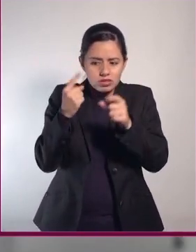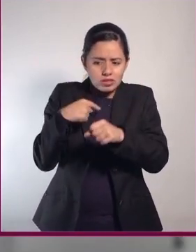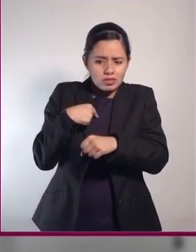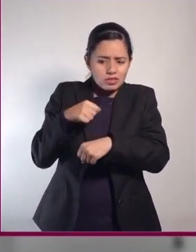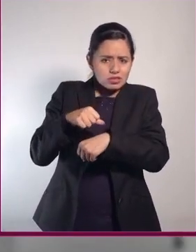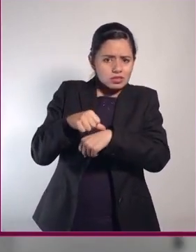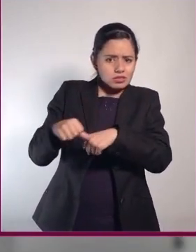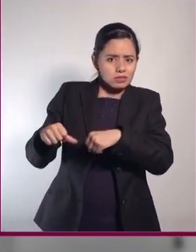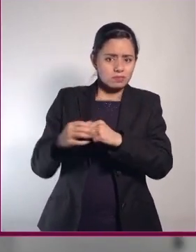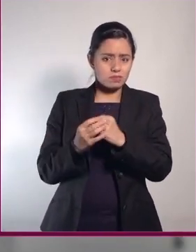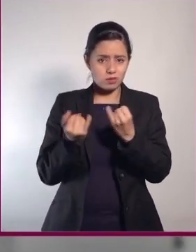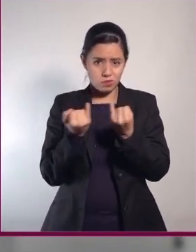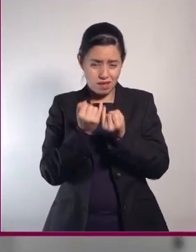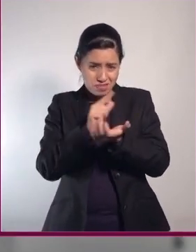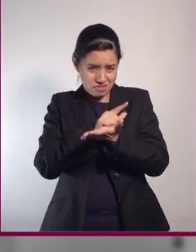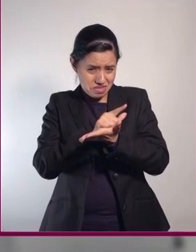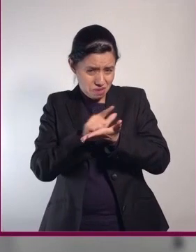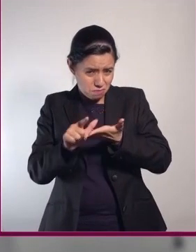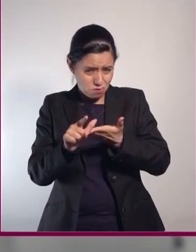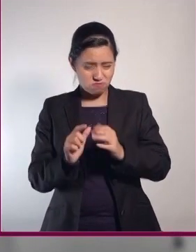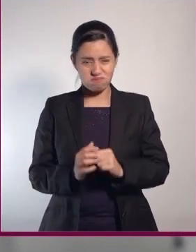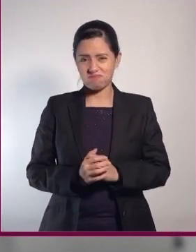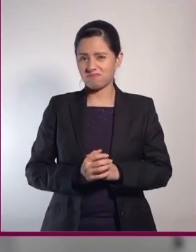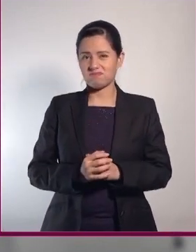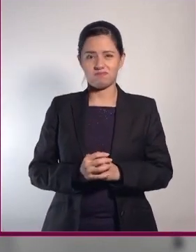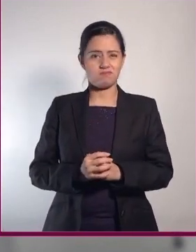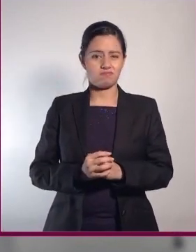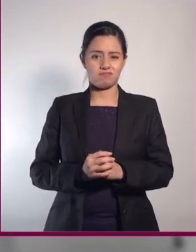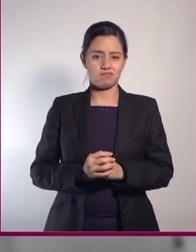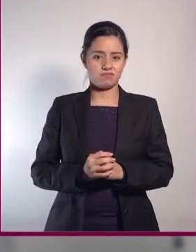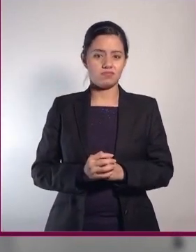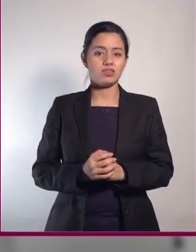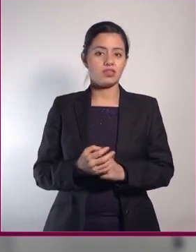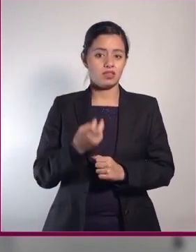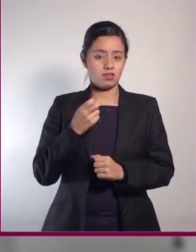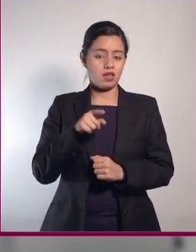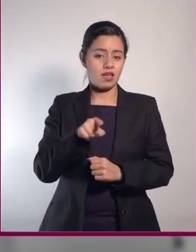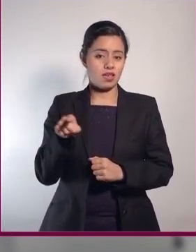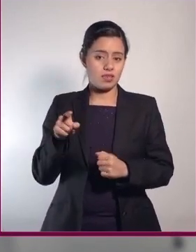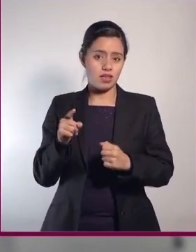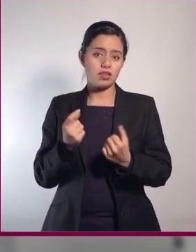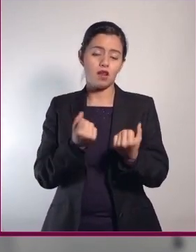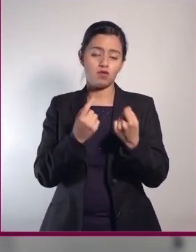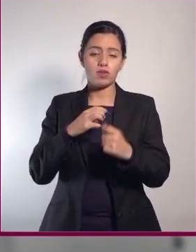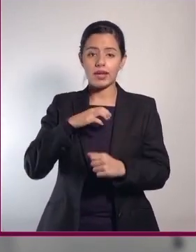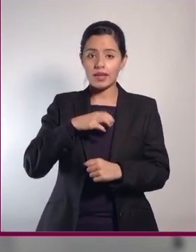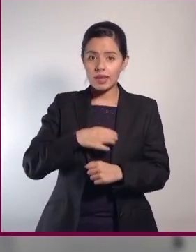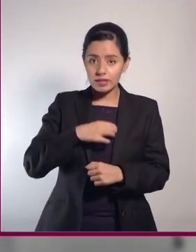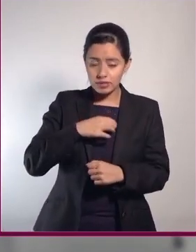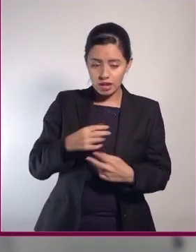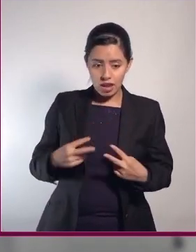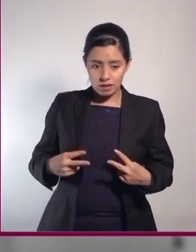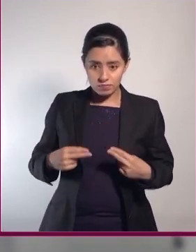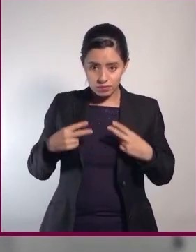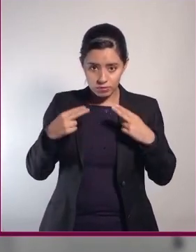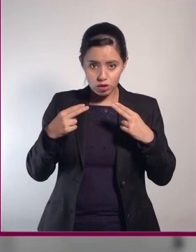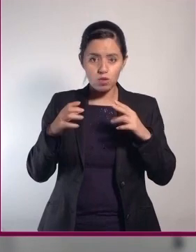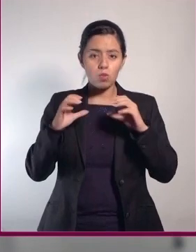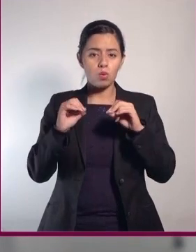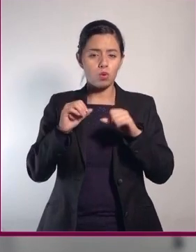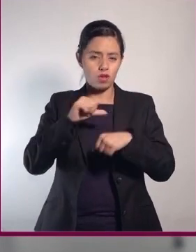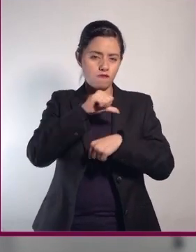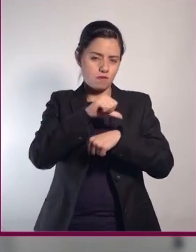en los quirófanos, ni los antibióticos, así que aquellos pacientes morían por el cáncer, o por las deficientes